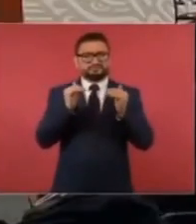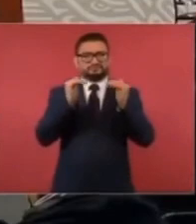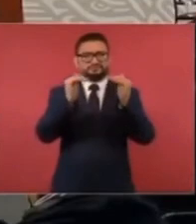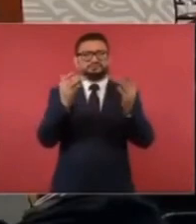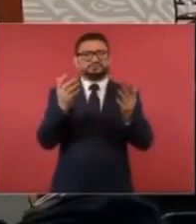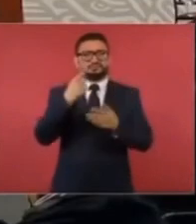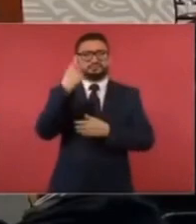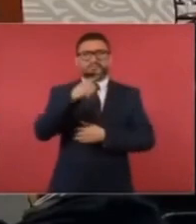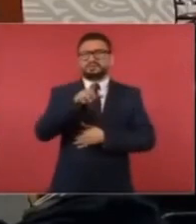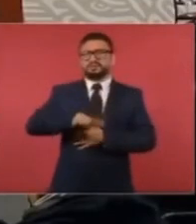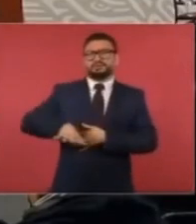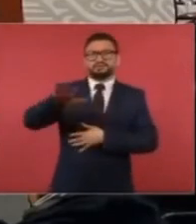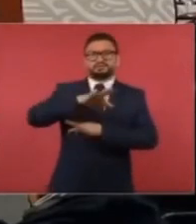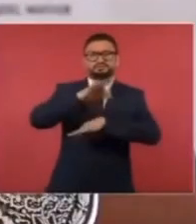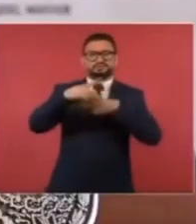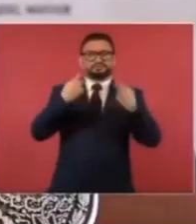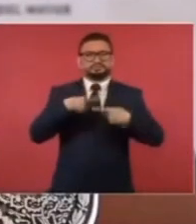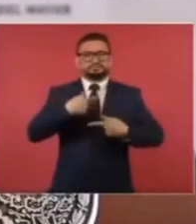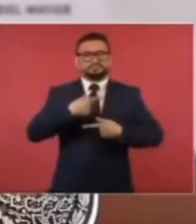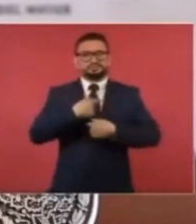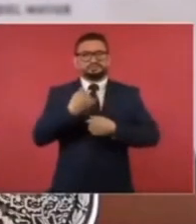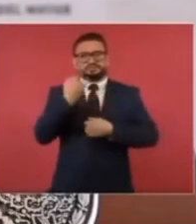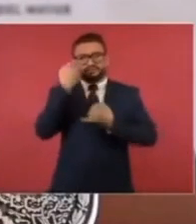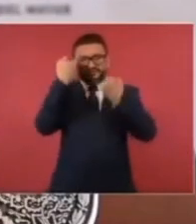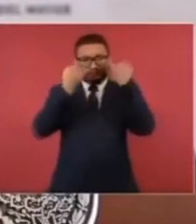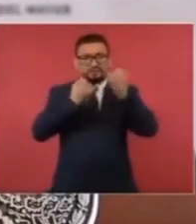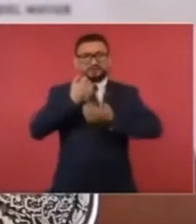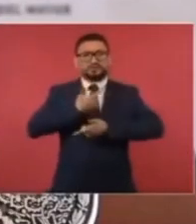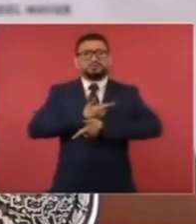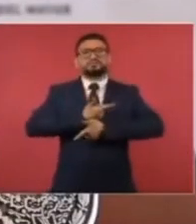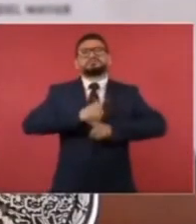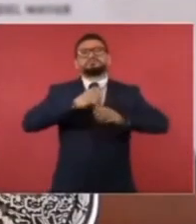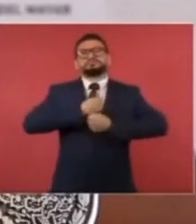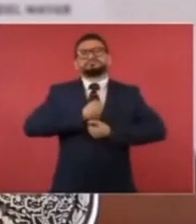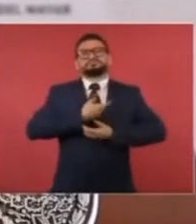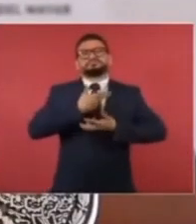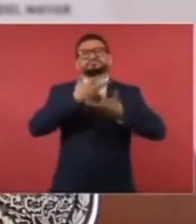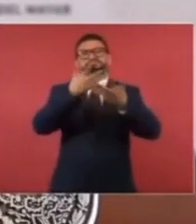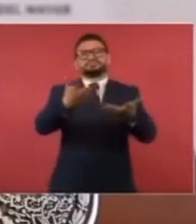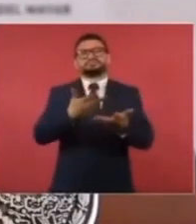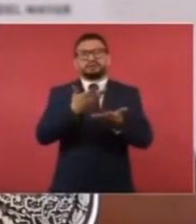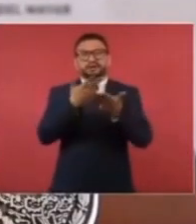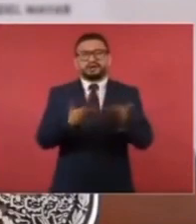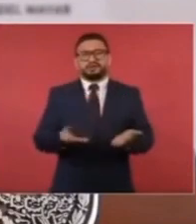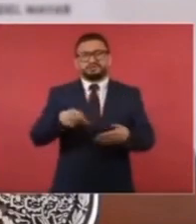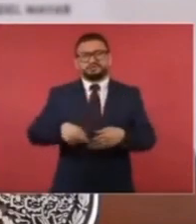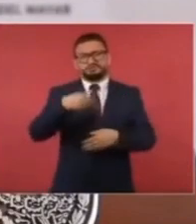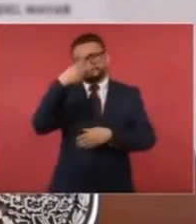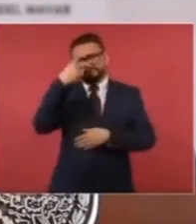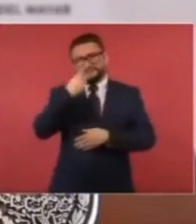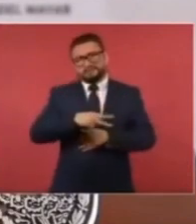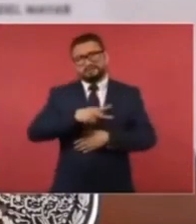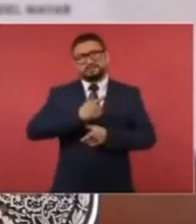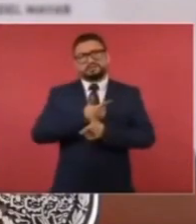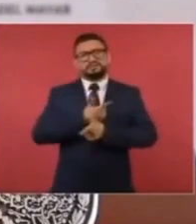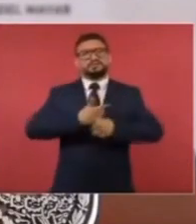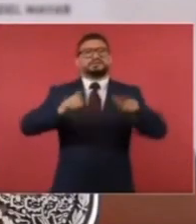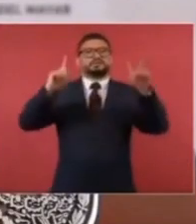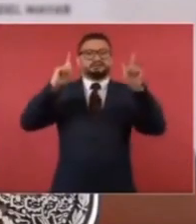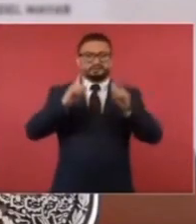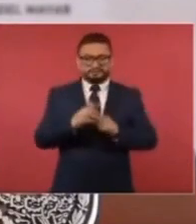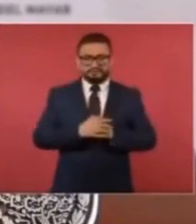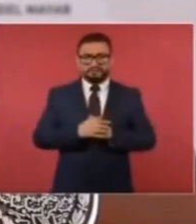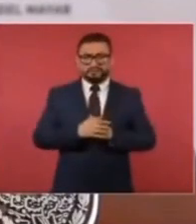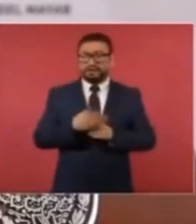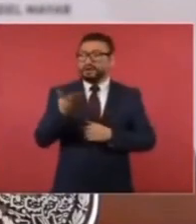tampoco piensen que tienen fuero Porque son disque periodistas Víctor y que por eso si ven un ilícito no lo